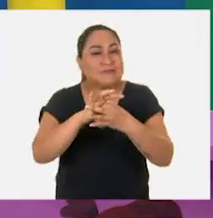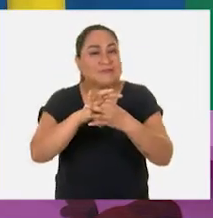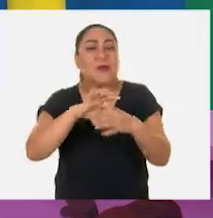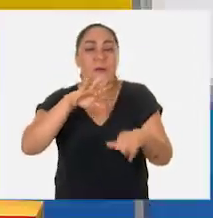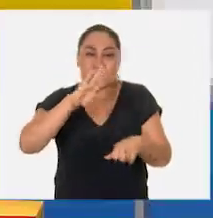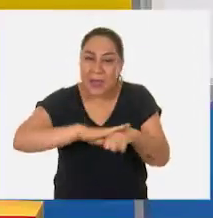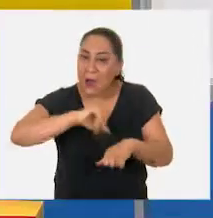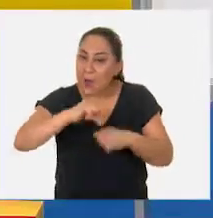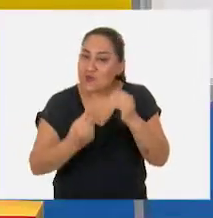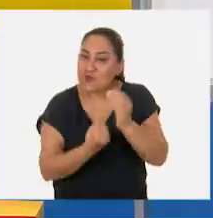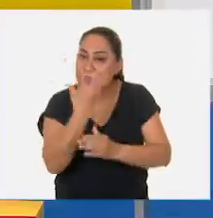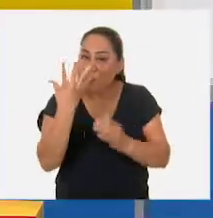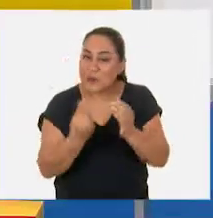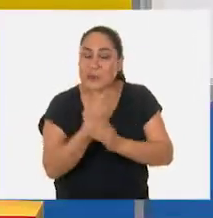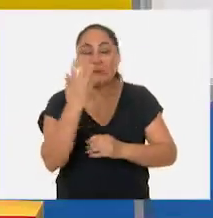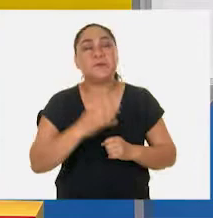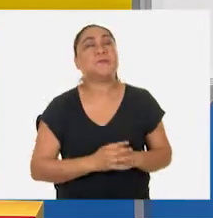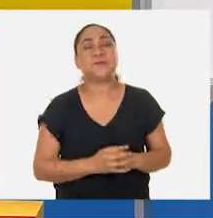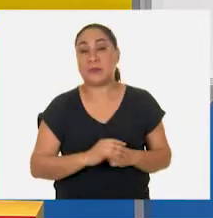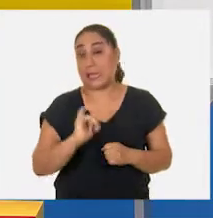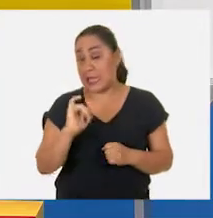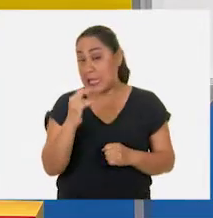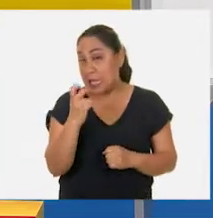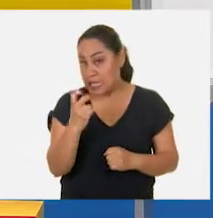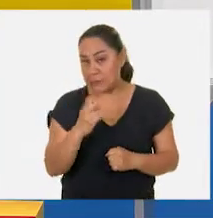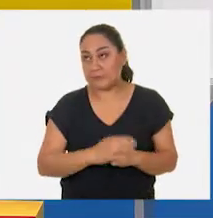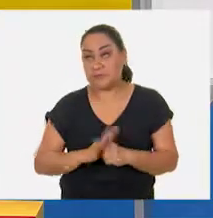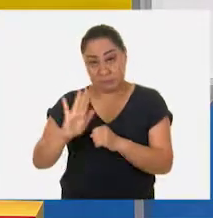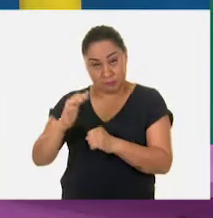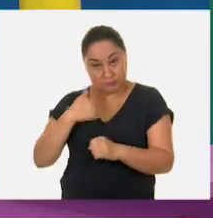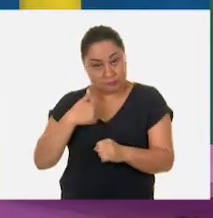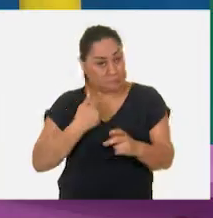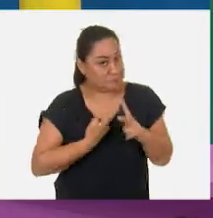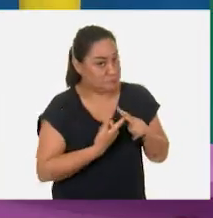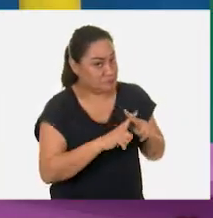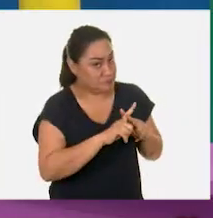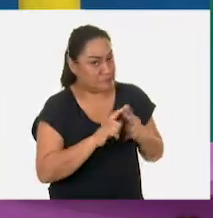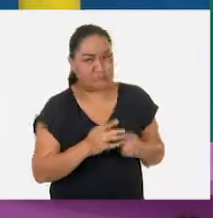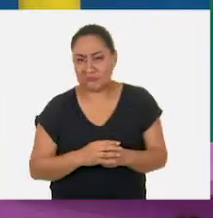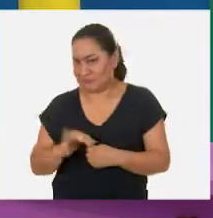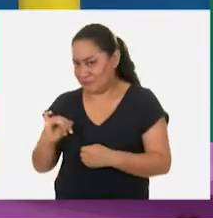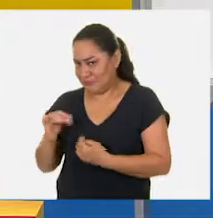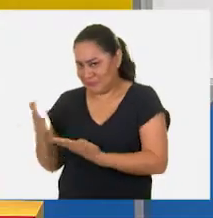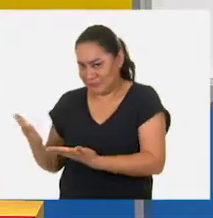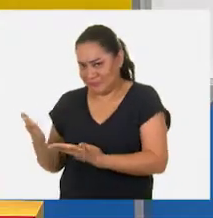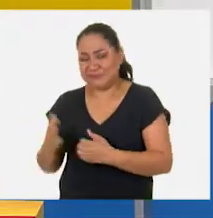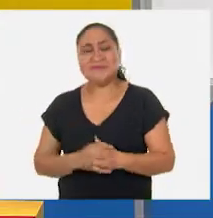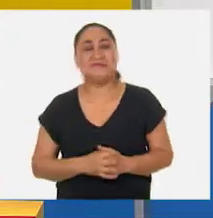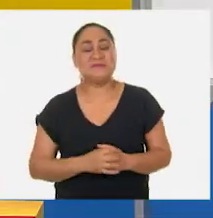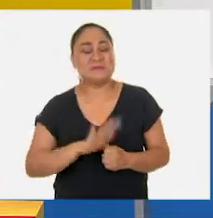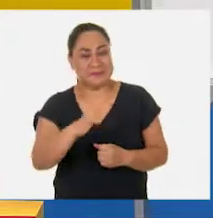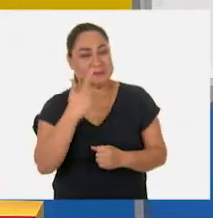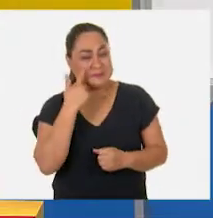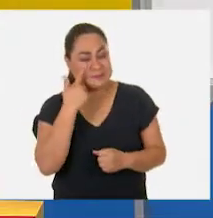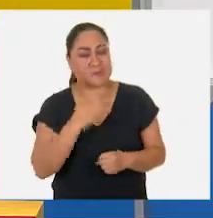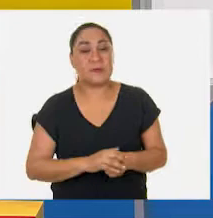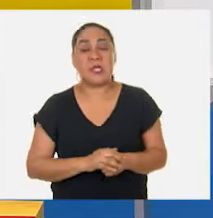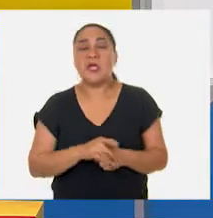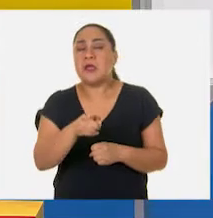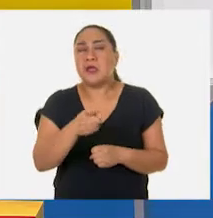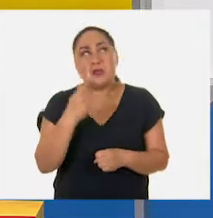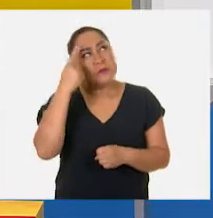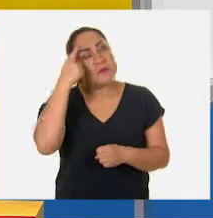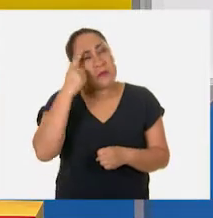nuevos. Así es. ¿Te parece, Juan Carlos, puedo comenzar? Claro que sí, maestra, sin ningún problema. Por favor. Bueno, primero recordaremos